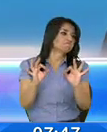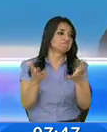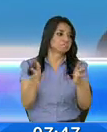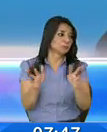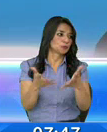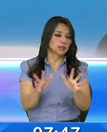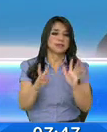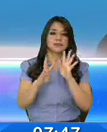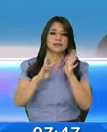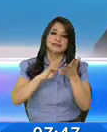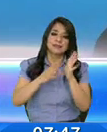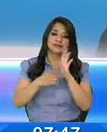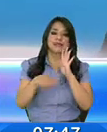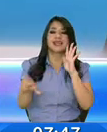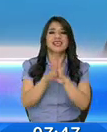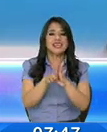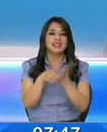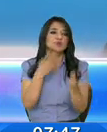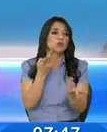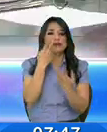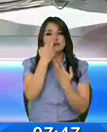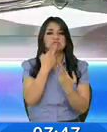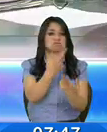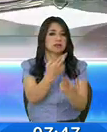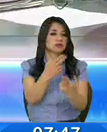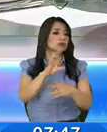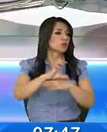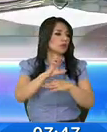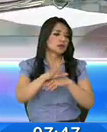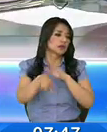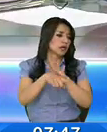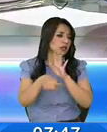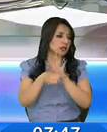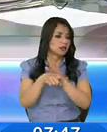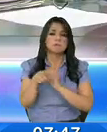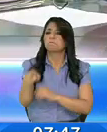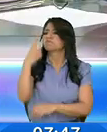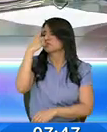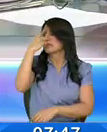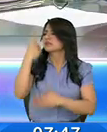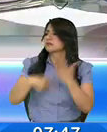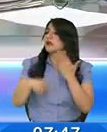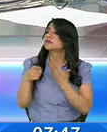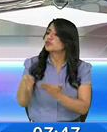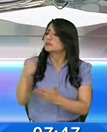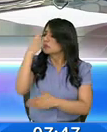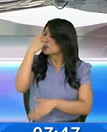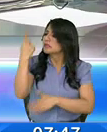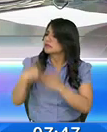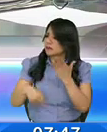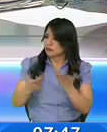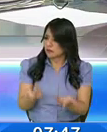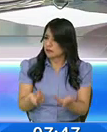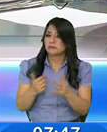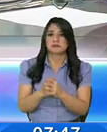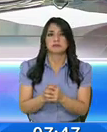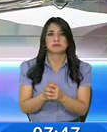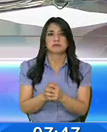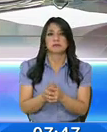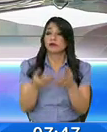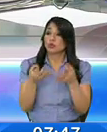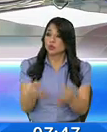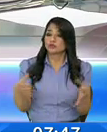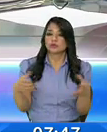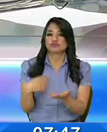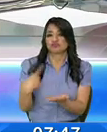deslegitima la ley eso es negativo para el mayor es que piensa el asambleísta fernando viejas mientras ocurre este